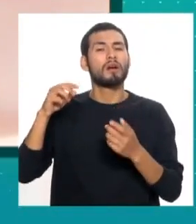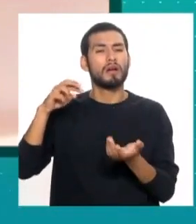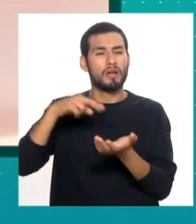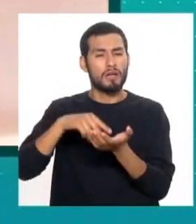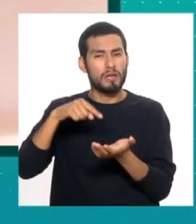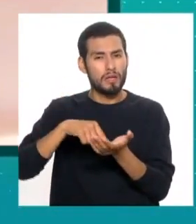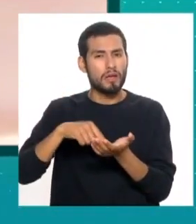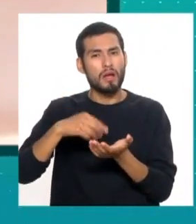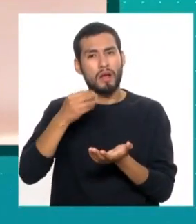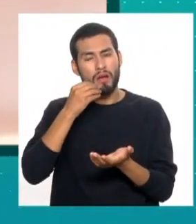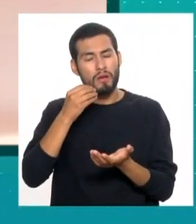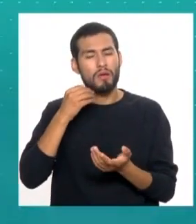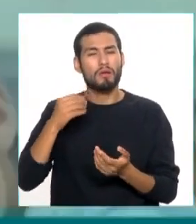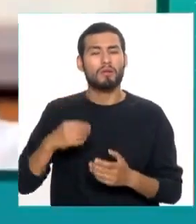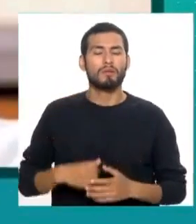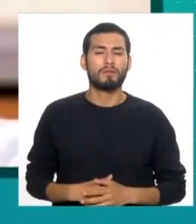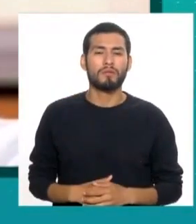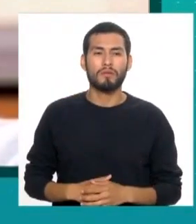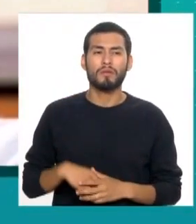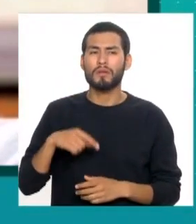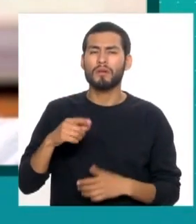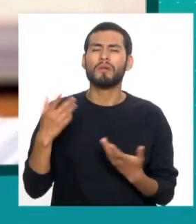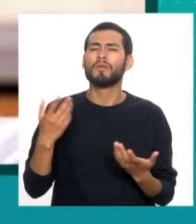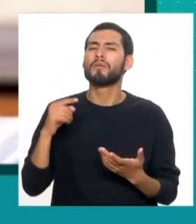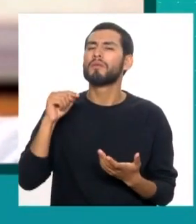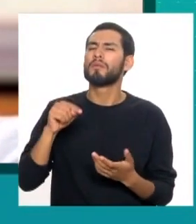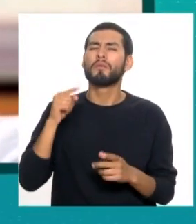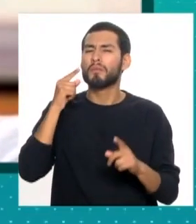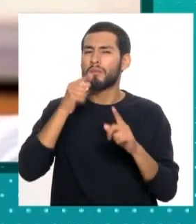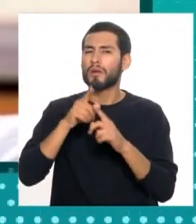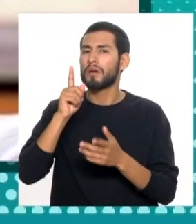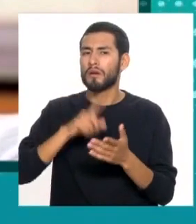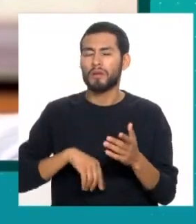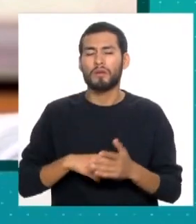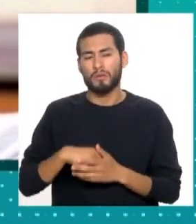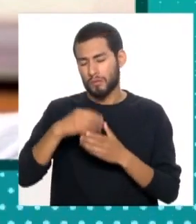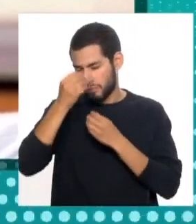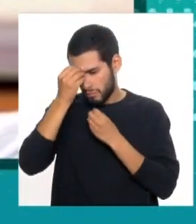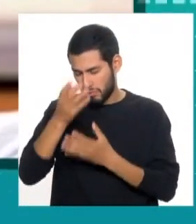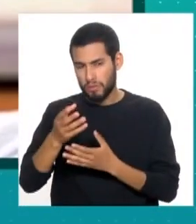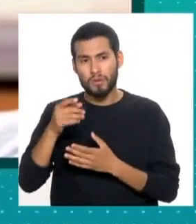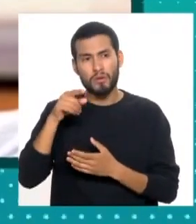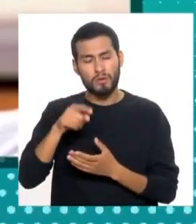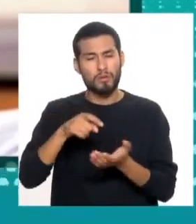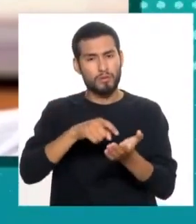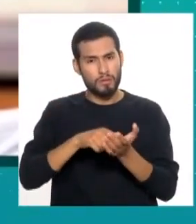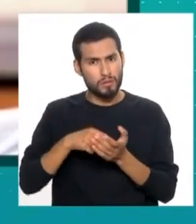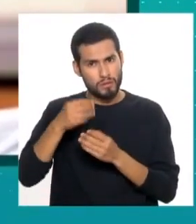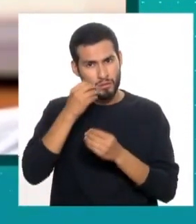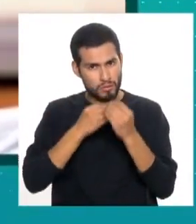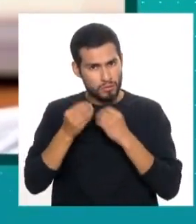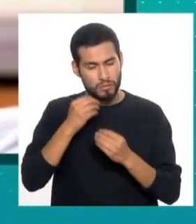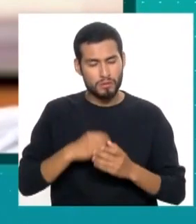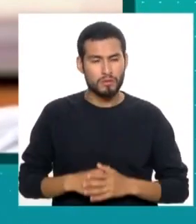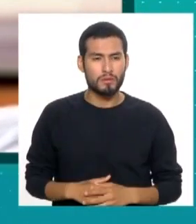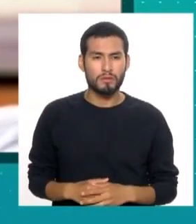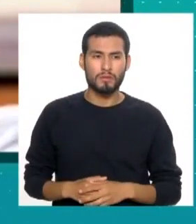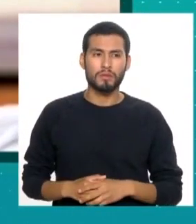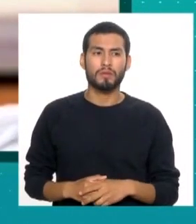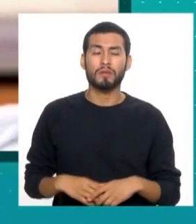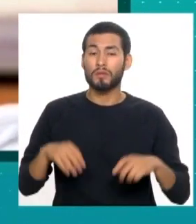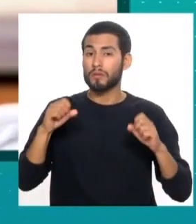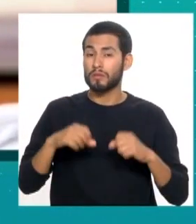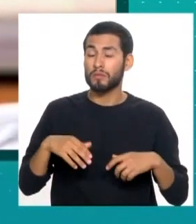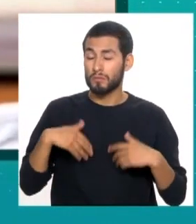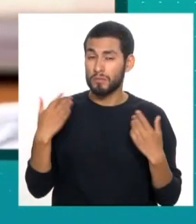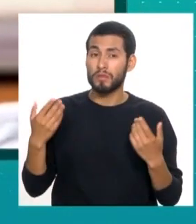deudores alimentarios morosos, que tiene como fin promover el cumplimiento de una obligación alimentaria. Para pedir